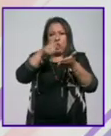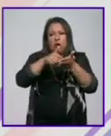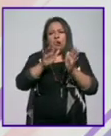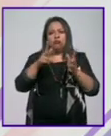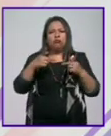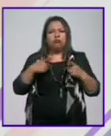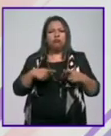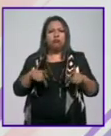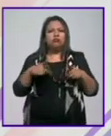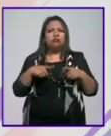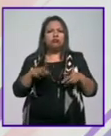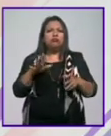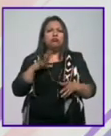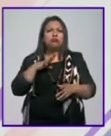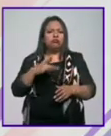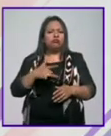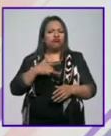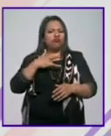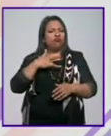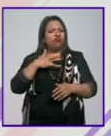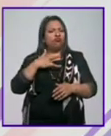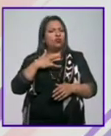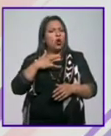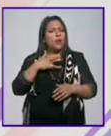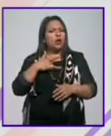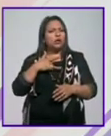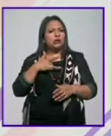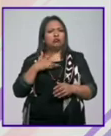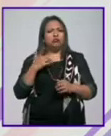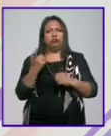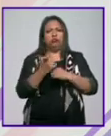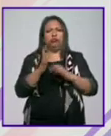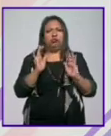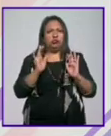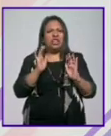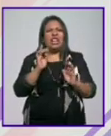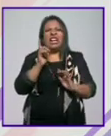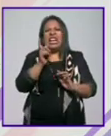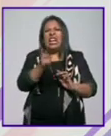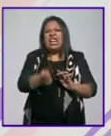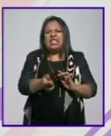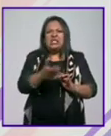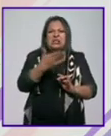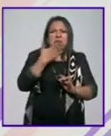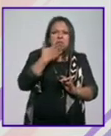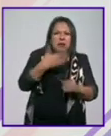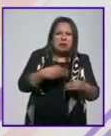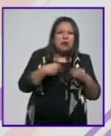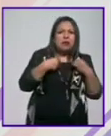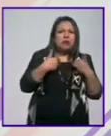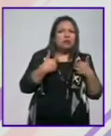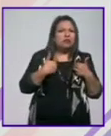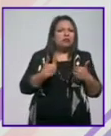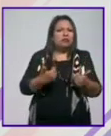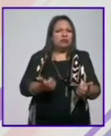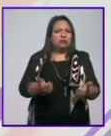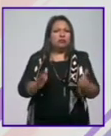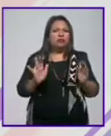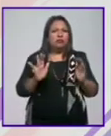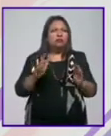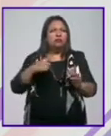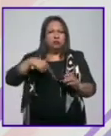sea, tenemos un sentido común, todos, ¿no? De qué es, ¿qué es bien vivir? Y